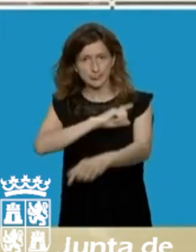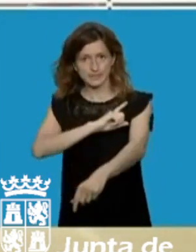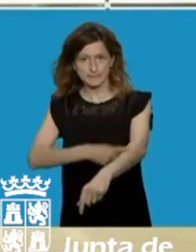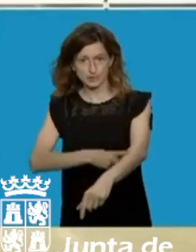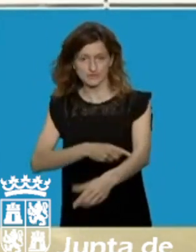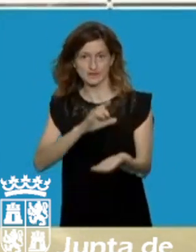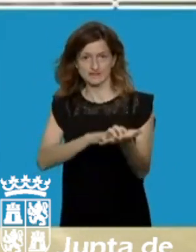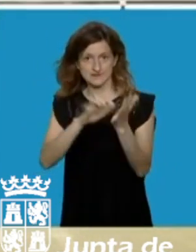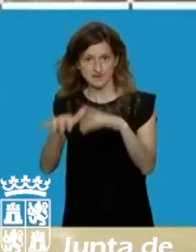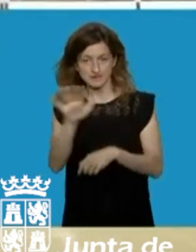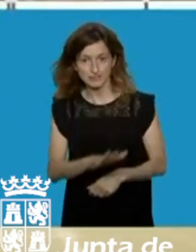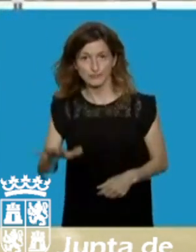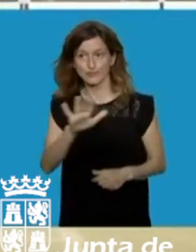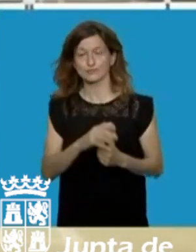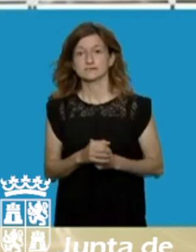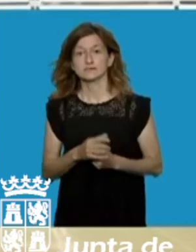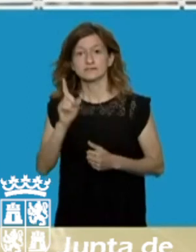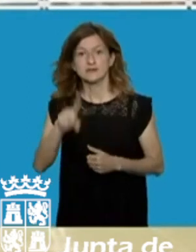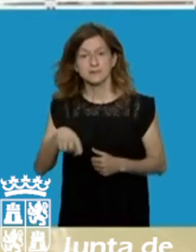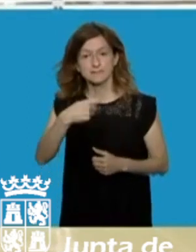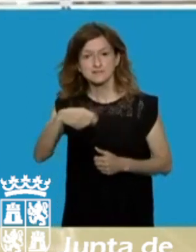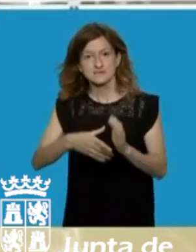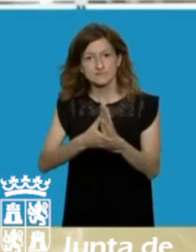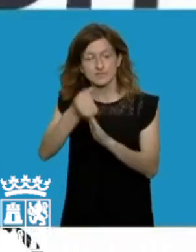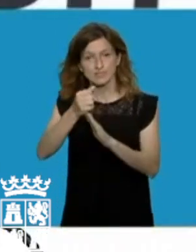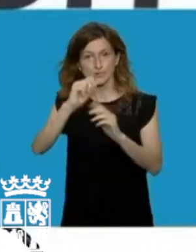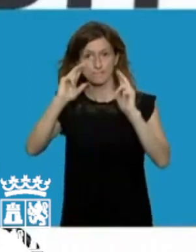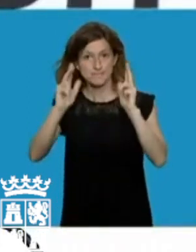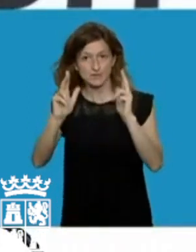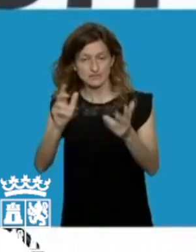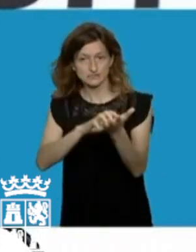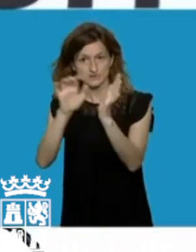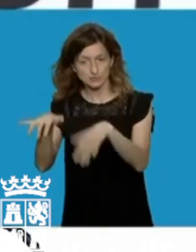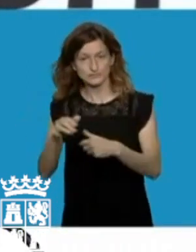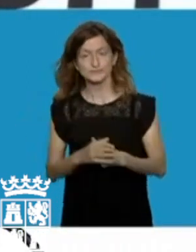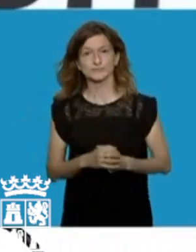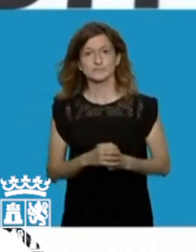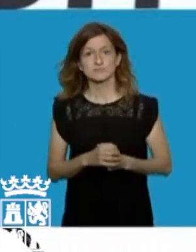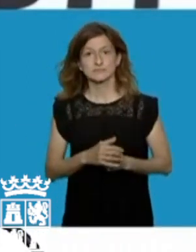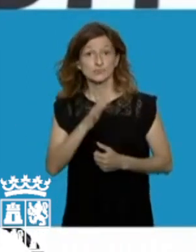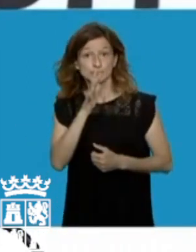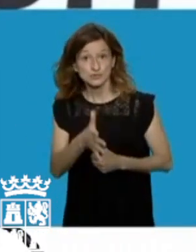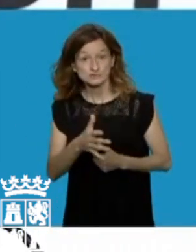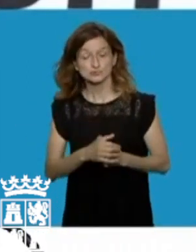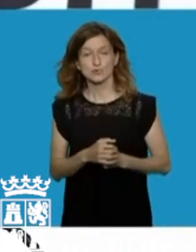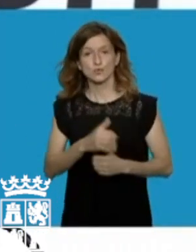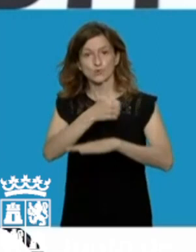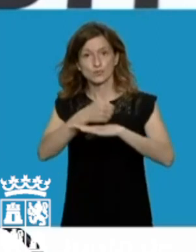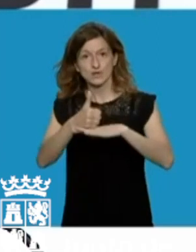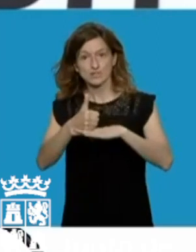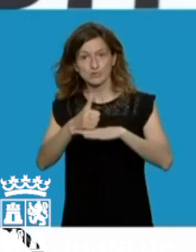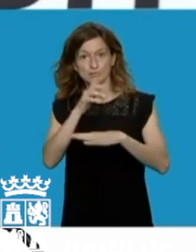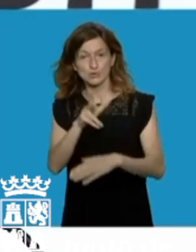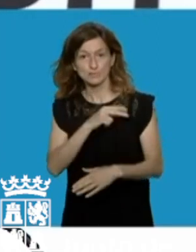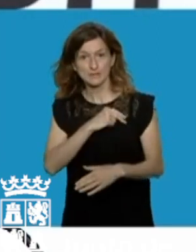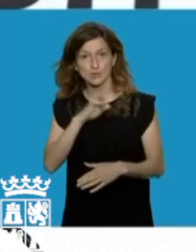nuestra comunidad, desde su puesto como presidente de la Federación de Baloncesto de Castilla y León, y es por ello que el jurado de los